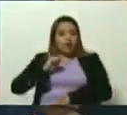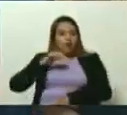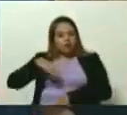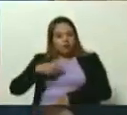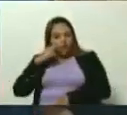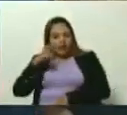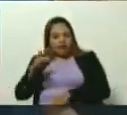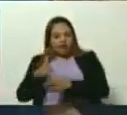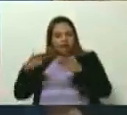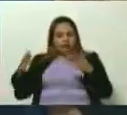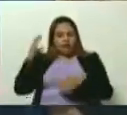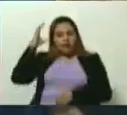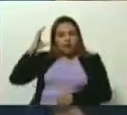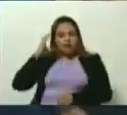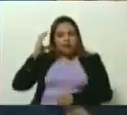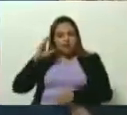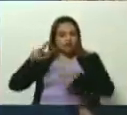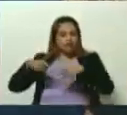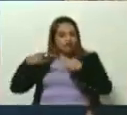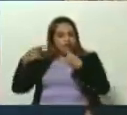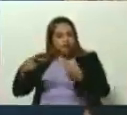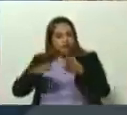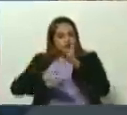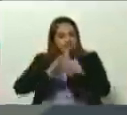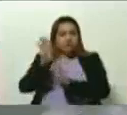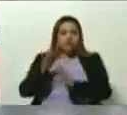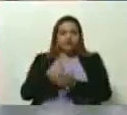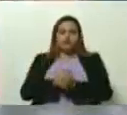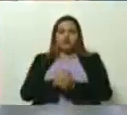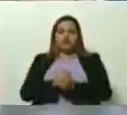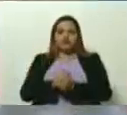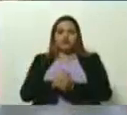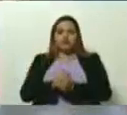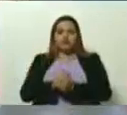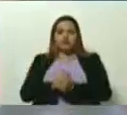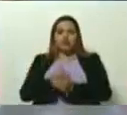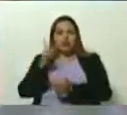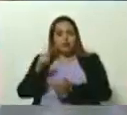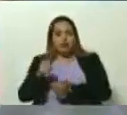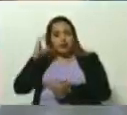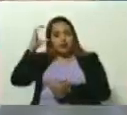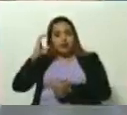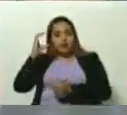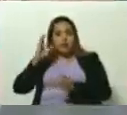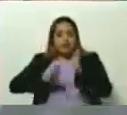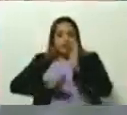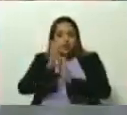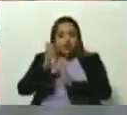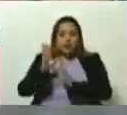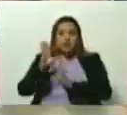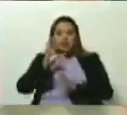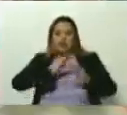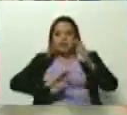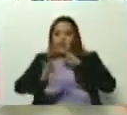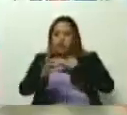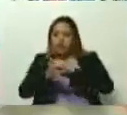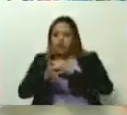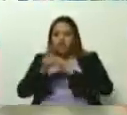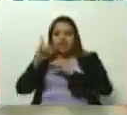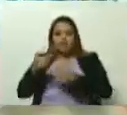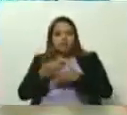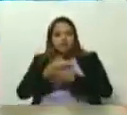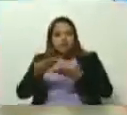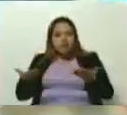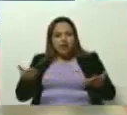la gran capacidad de innovación, la gran capacidad para el desarrollo científico, tecnológico y para